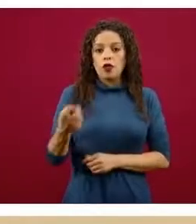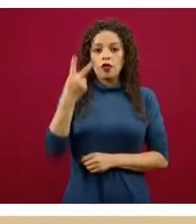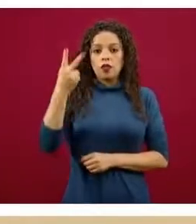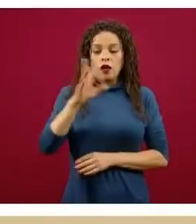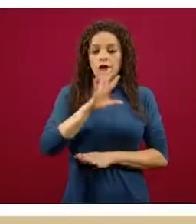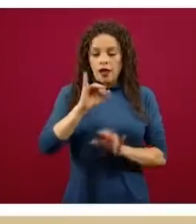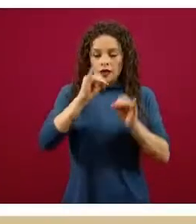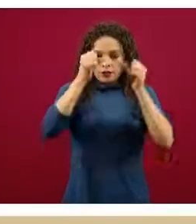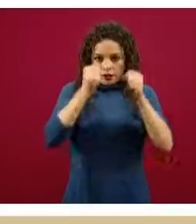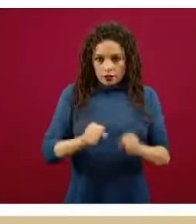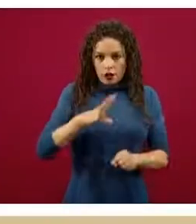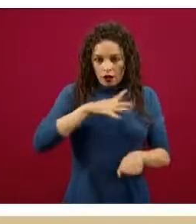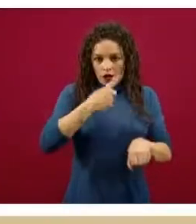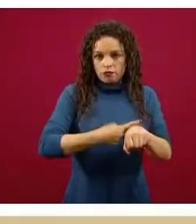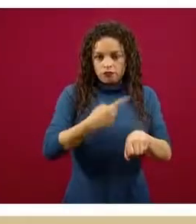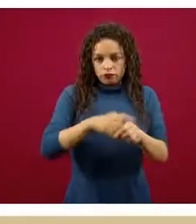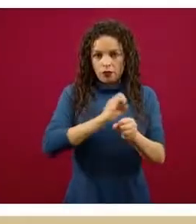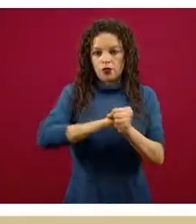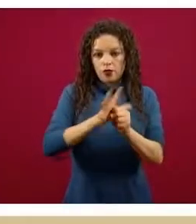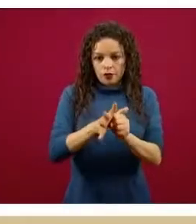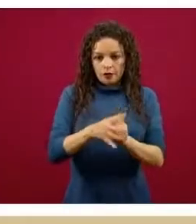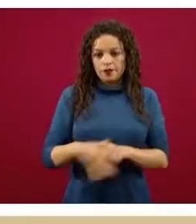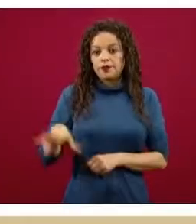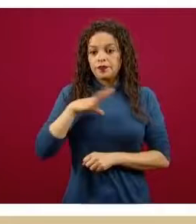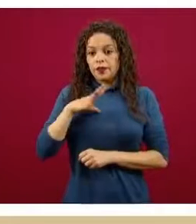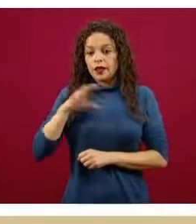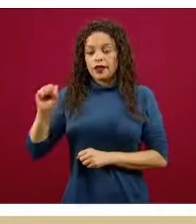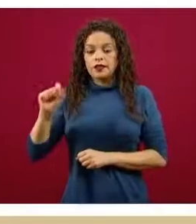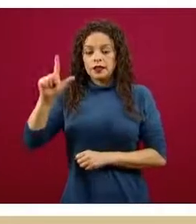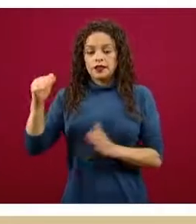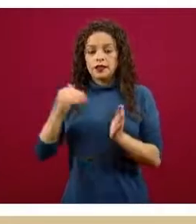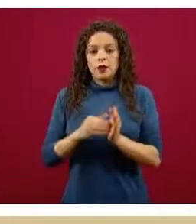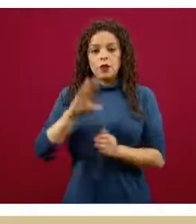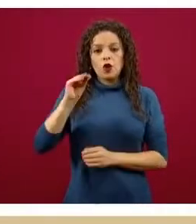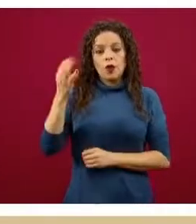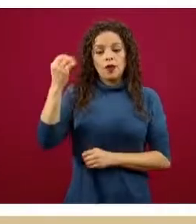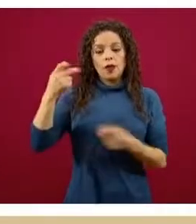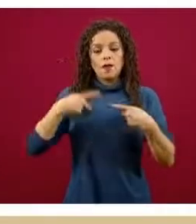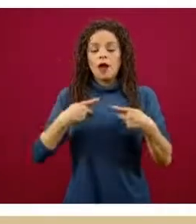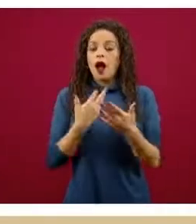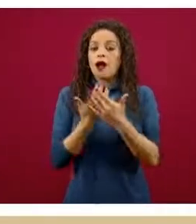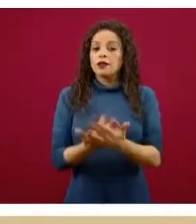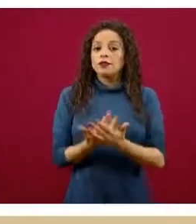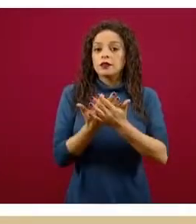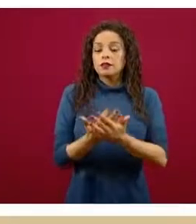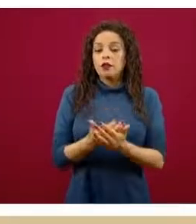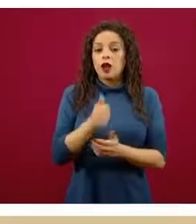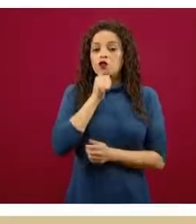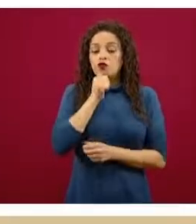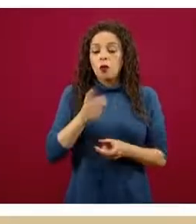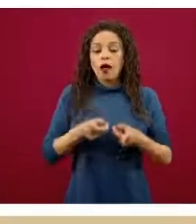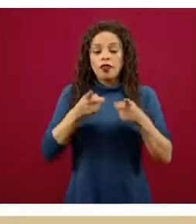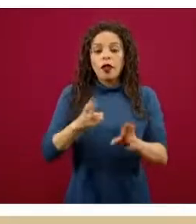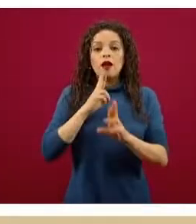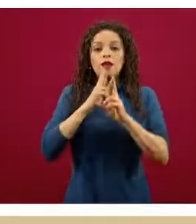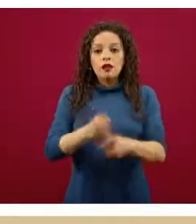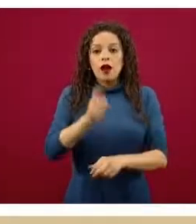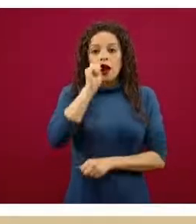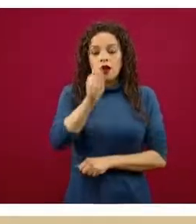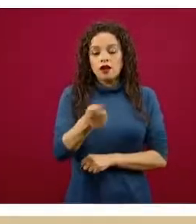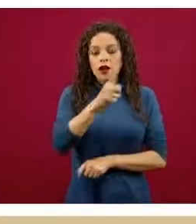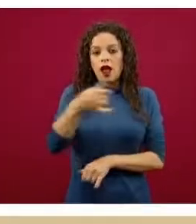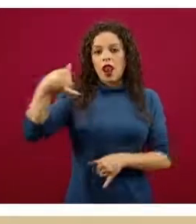confirmados. Tenemos aún 67.099 personas que están esperando un resultado de laboratorio,